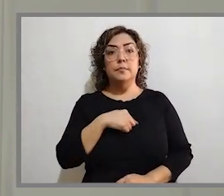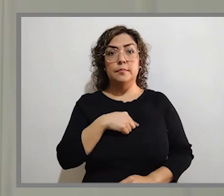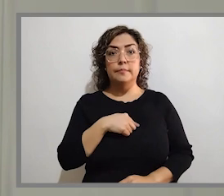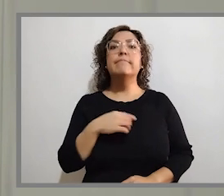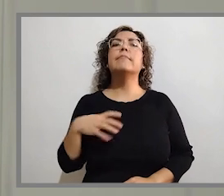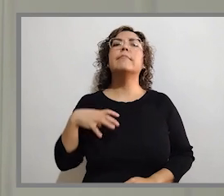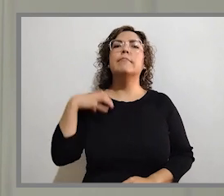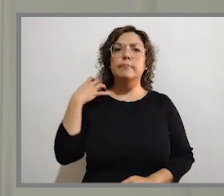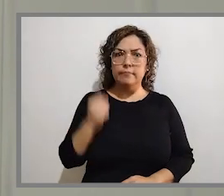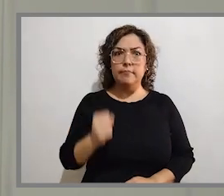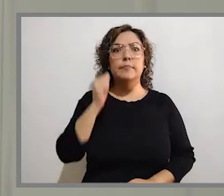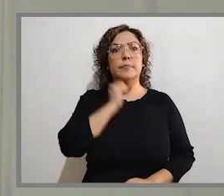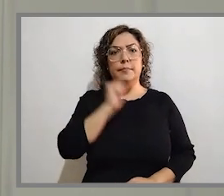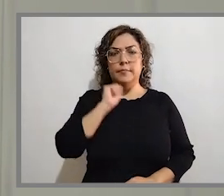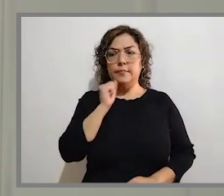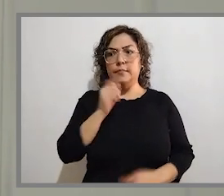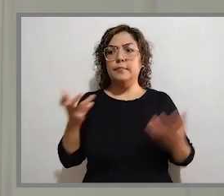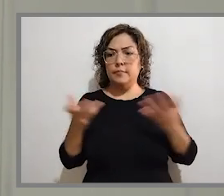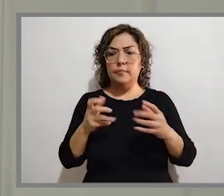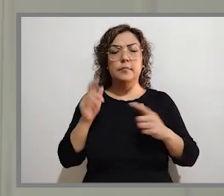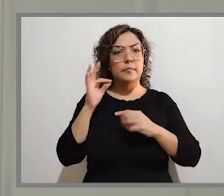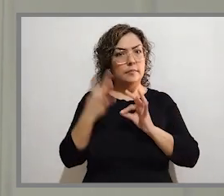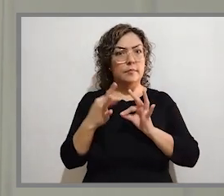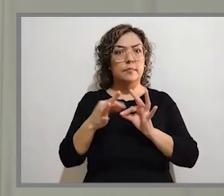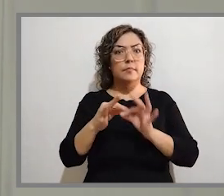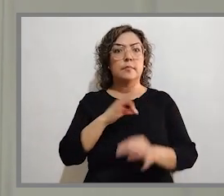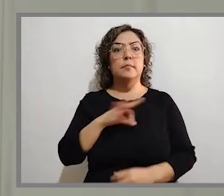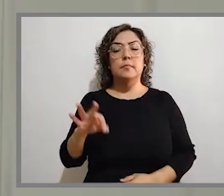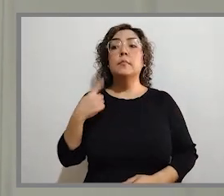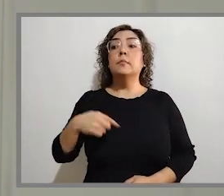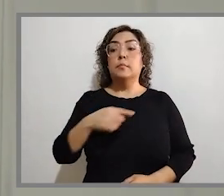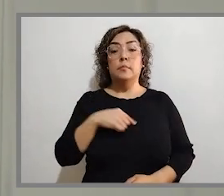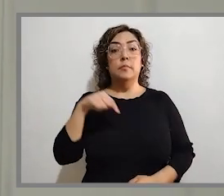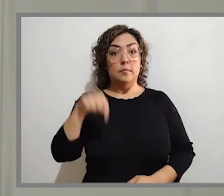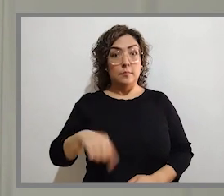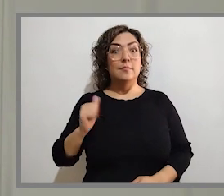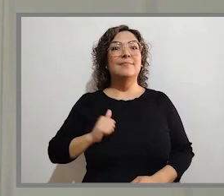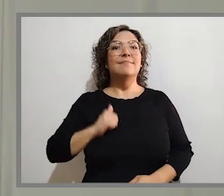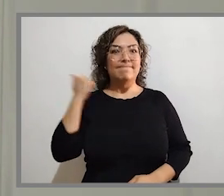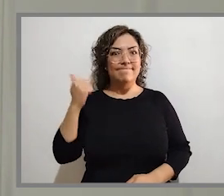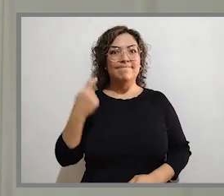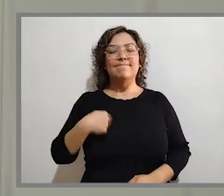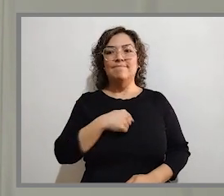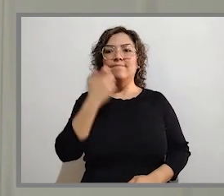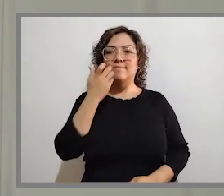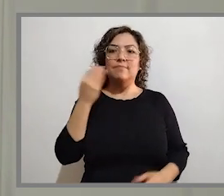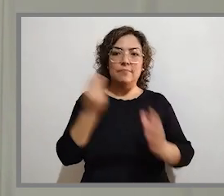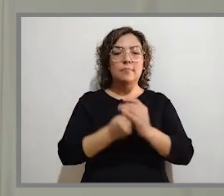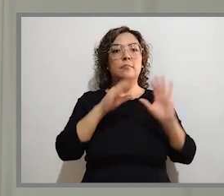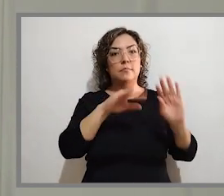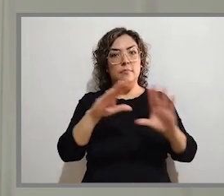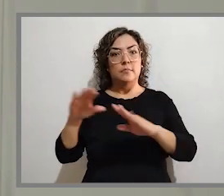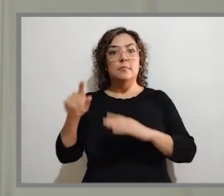atender, denunciar y erradicar. A través de estos espacios buscamos informar, capacitar, orientar e